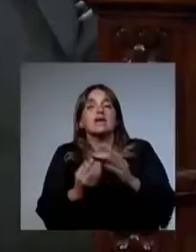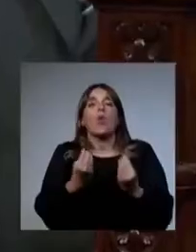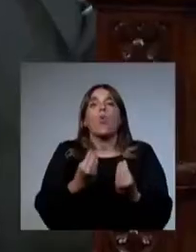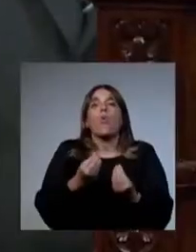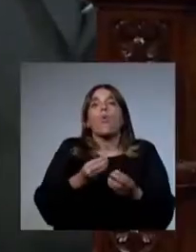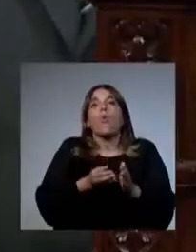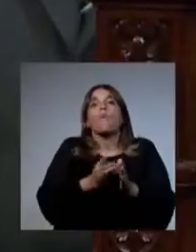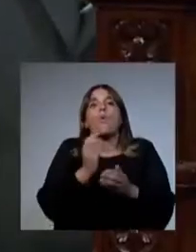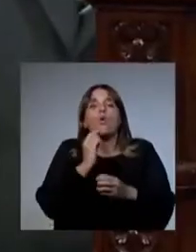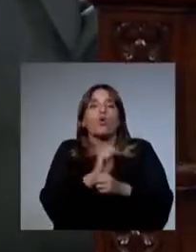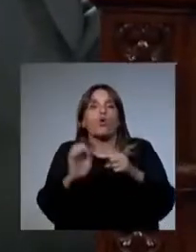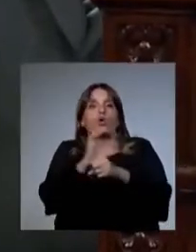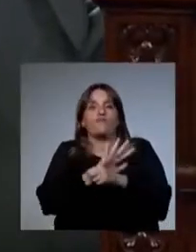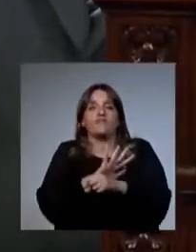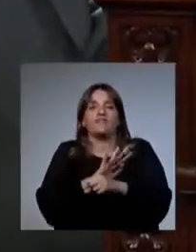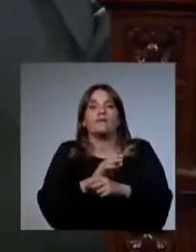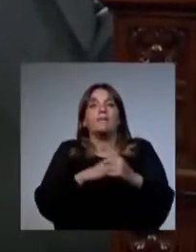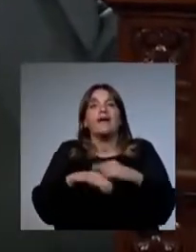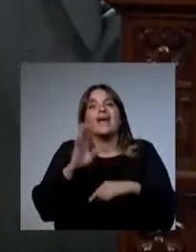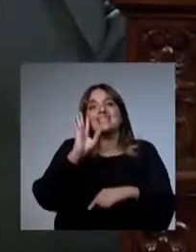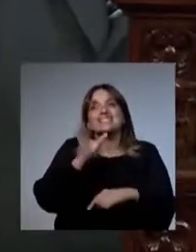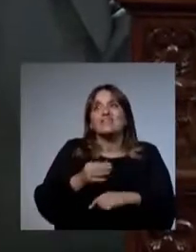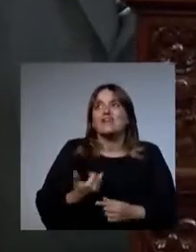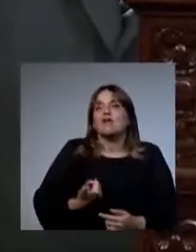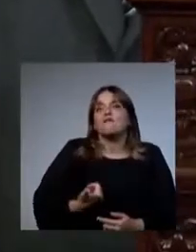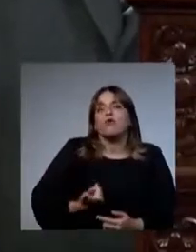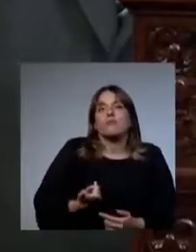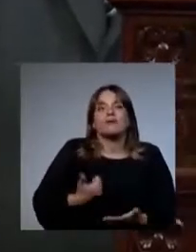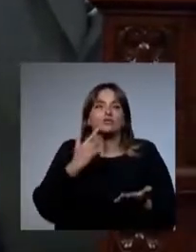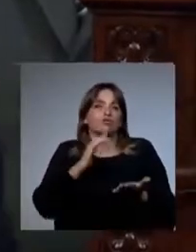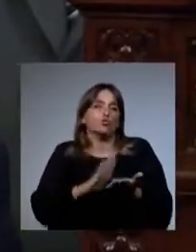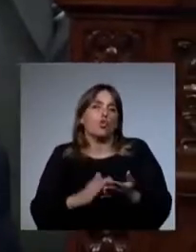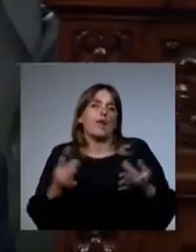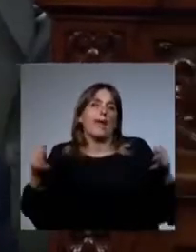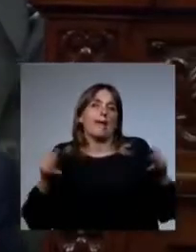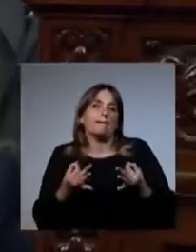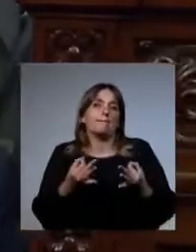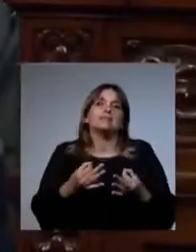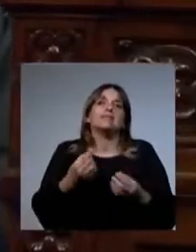COVID-19 a los efectos de contar con la información oportuna.